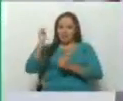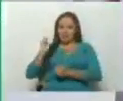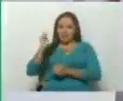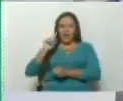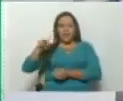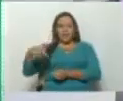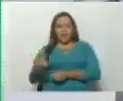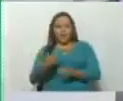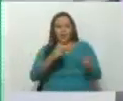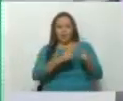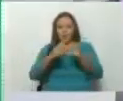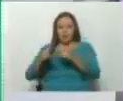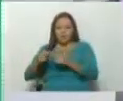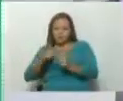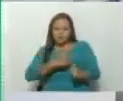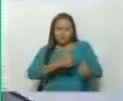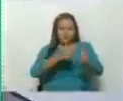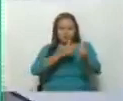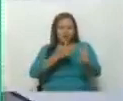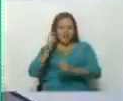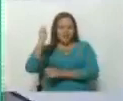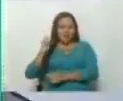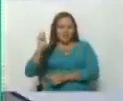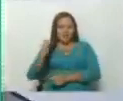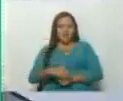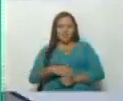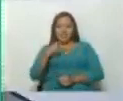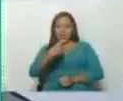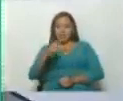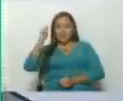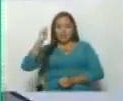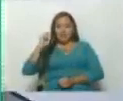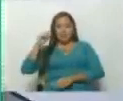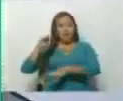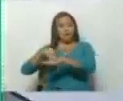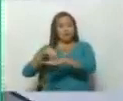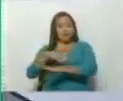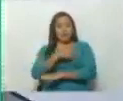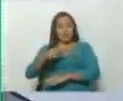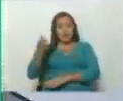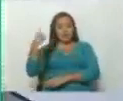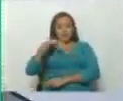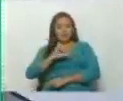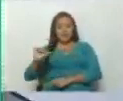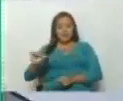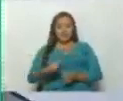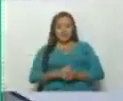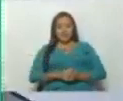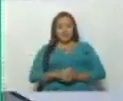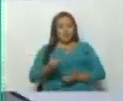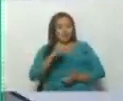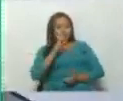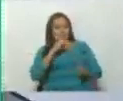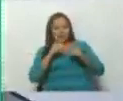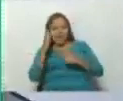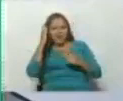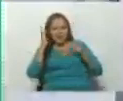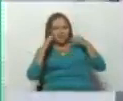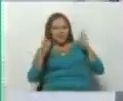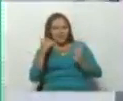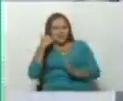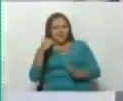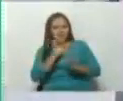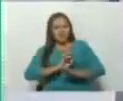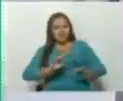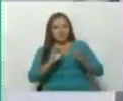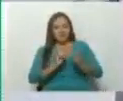hemos estado haciendo un seguimiento al diputado, ¿verdad? Yajure le dijo, diputado, lo llamamos porque le queríamos que estuviera la semana pasada. No me atendí el teléfono. Pero que... menos